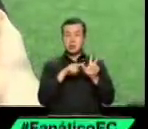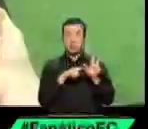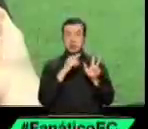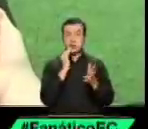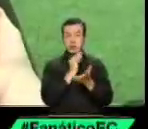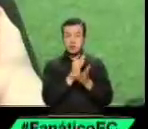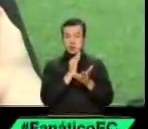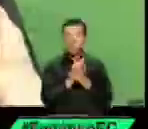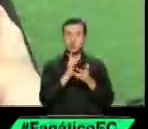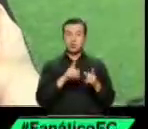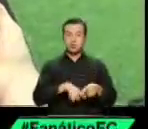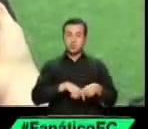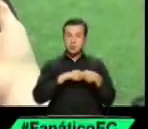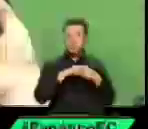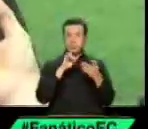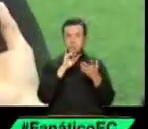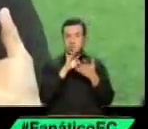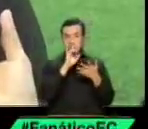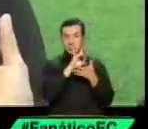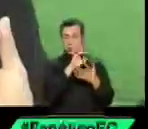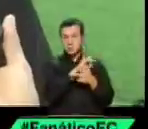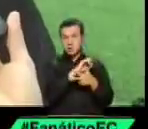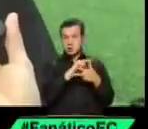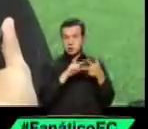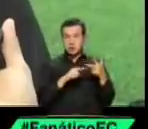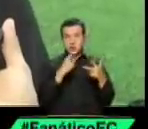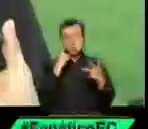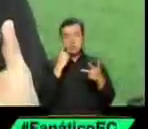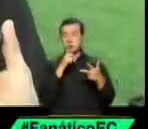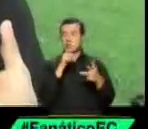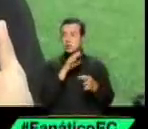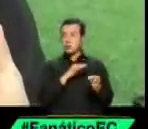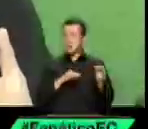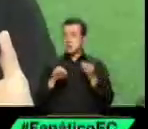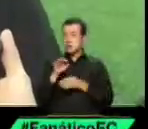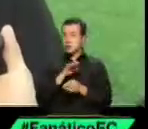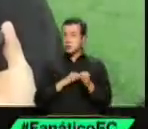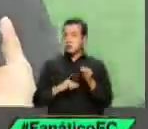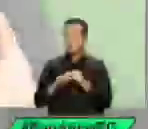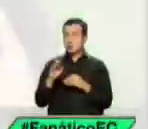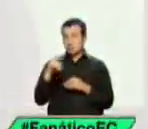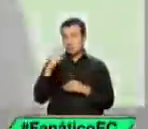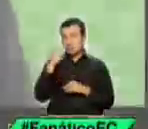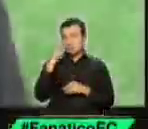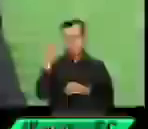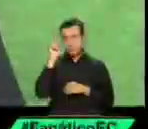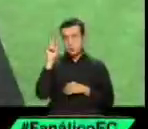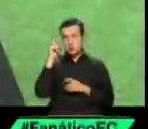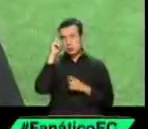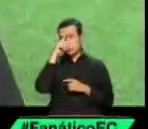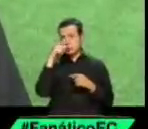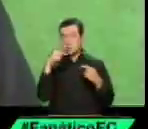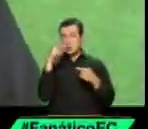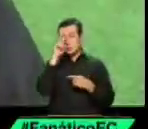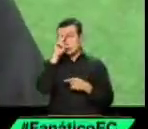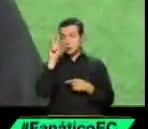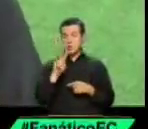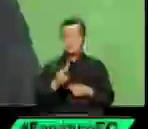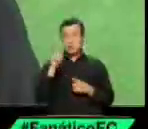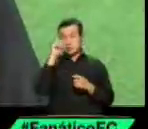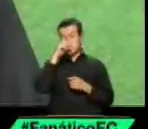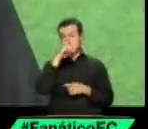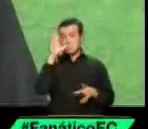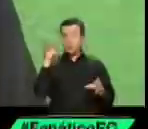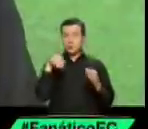las suspensiones o las expulsiones, y veremos cómo solucionamos ese partido el día viernes. Va a ser difícil, va a ser complicado porque